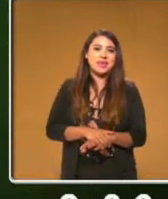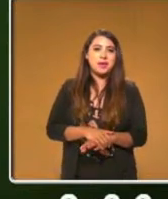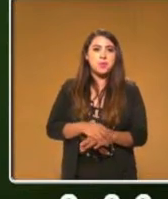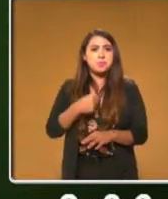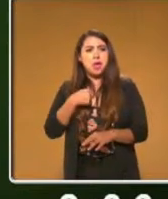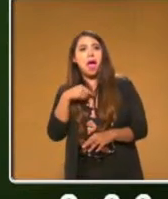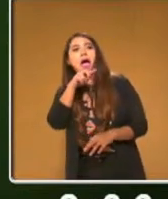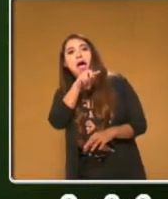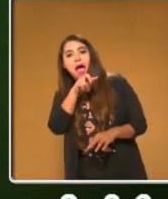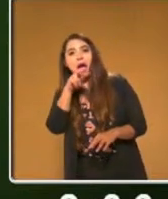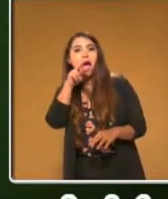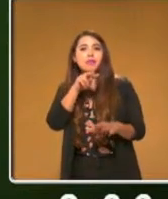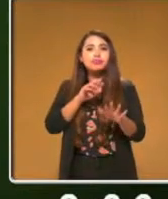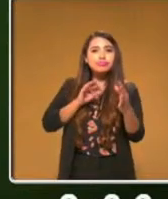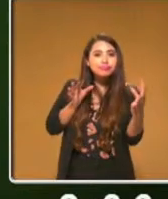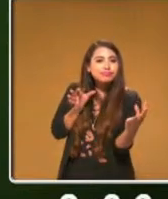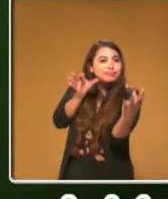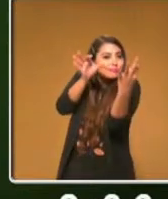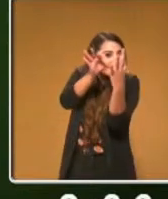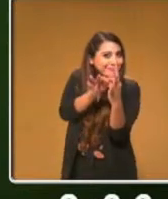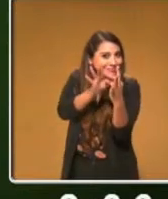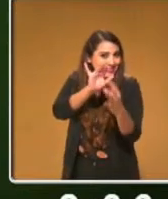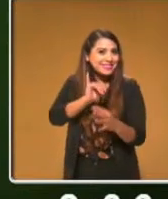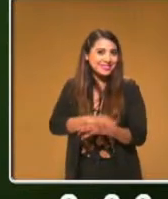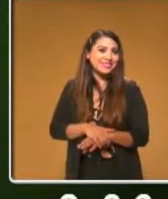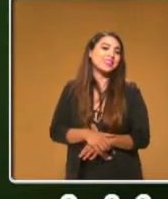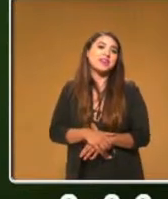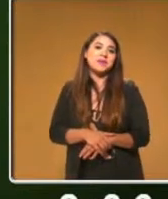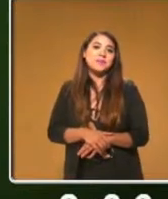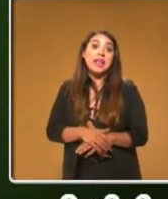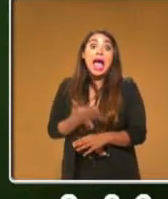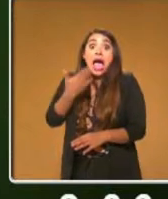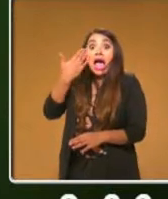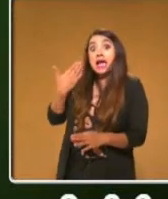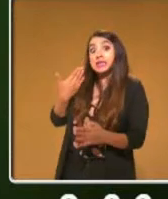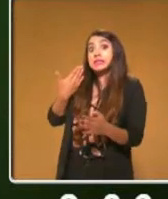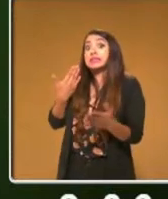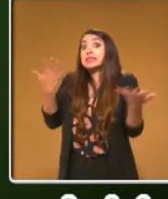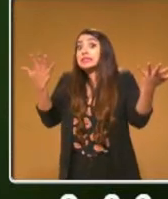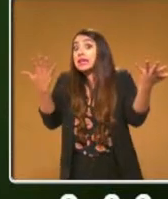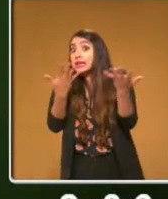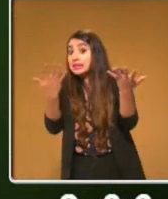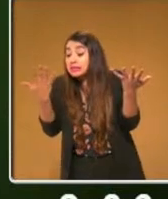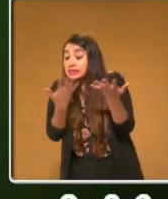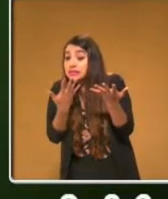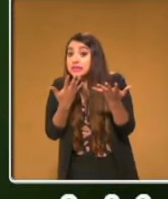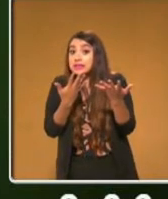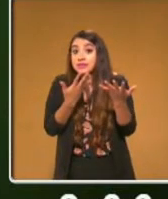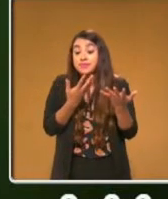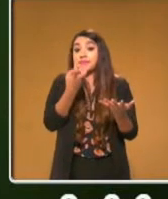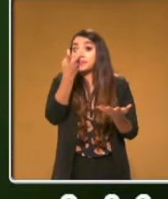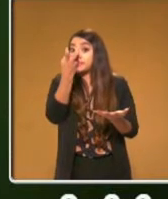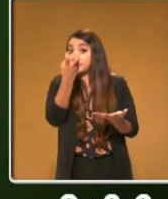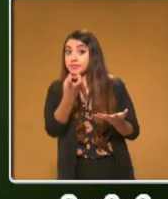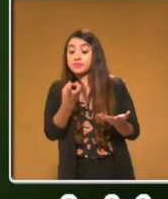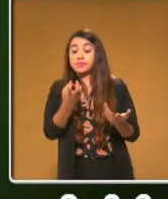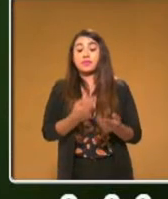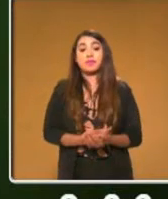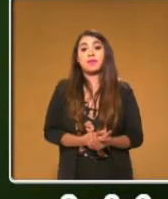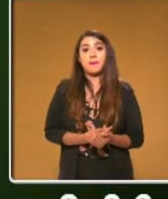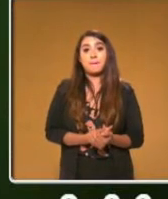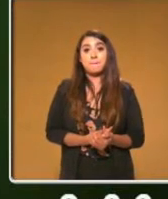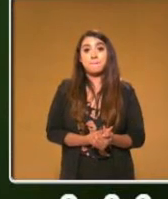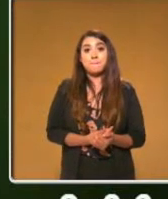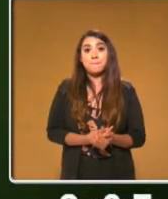estarlo viviendo. Antes de ser elaborada, una viñeta tiene que estar plasmada en